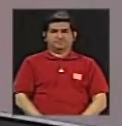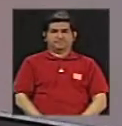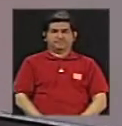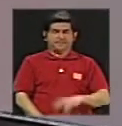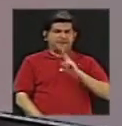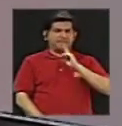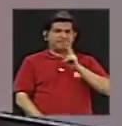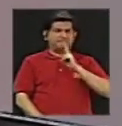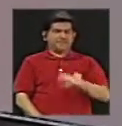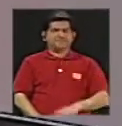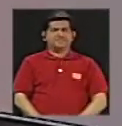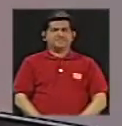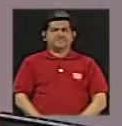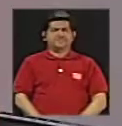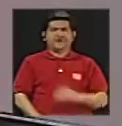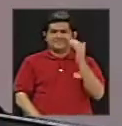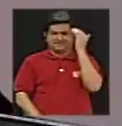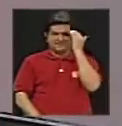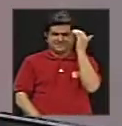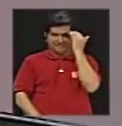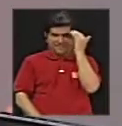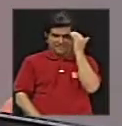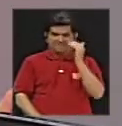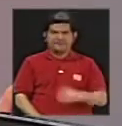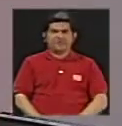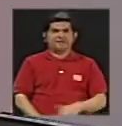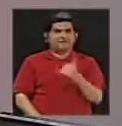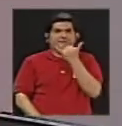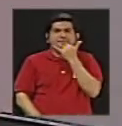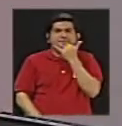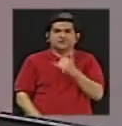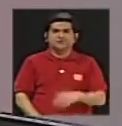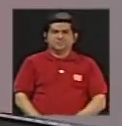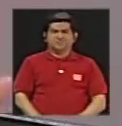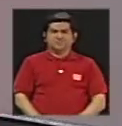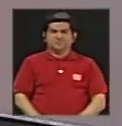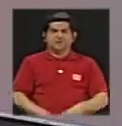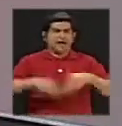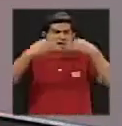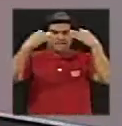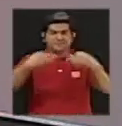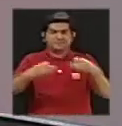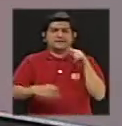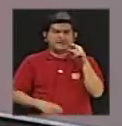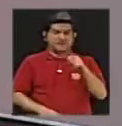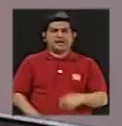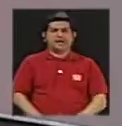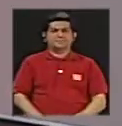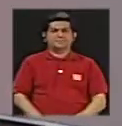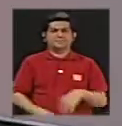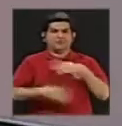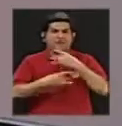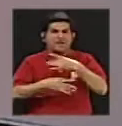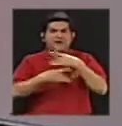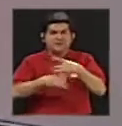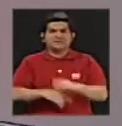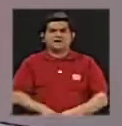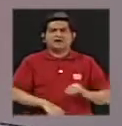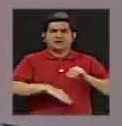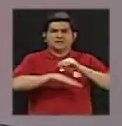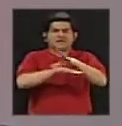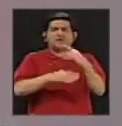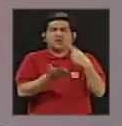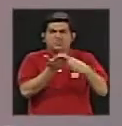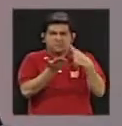de verdad poder saber o qué fue lo que pasó, ¿verdad? Cuando se decidieron, y eso es lo que llama más la atención, tal vez la influencia de los